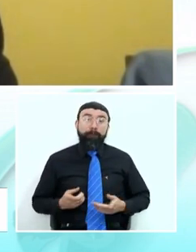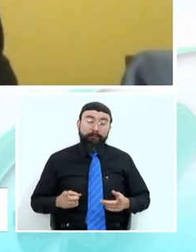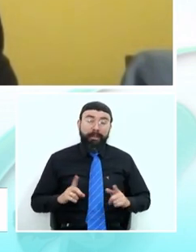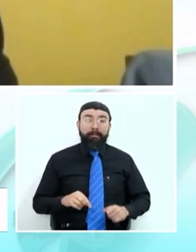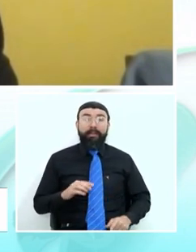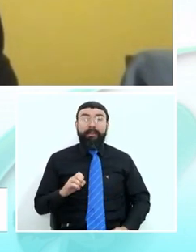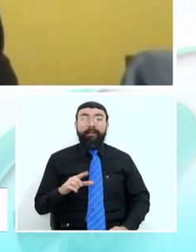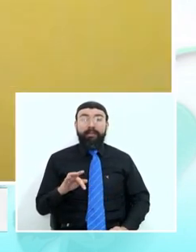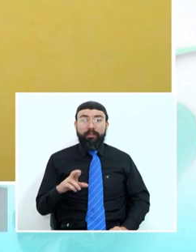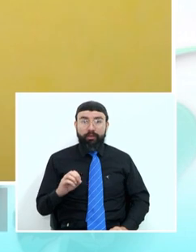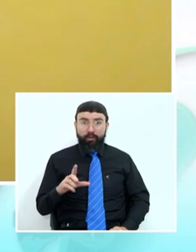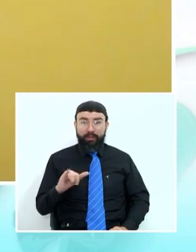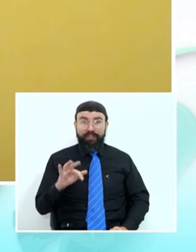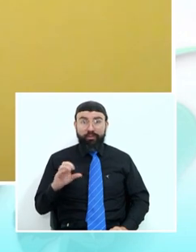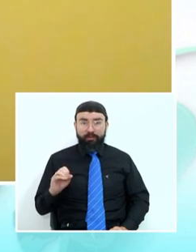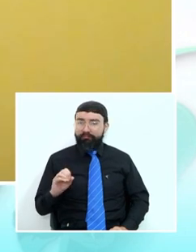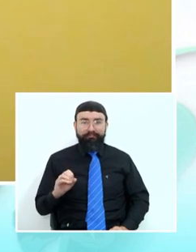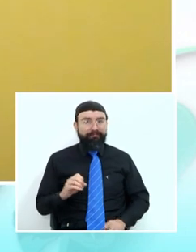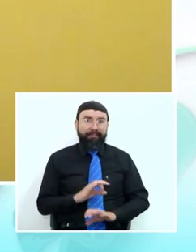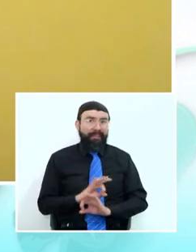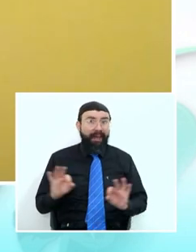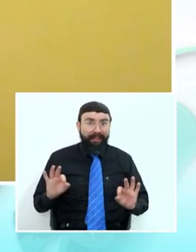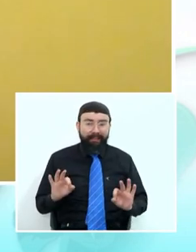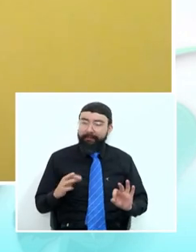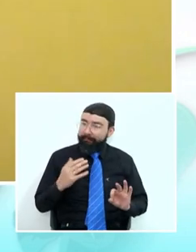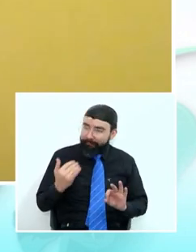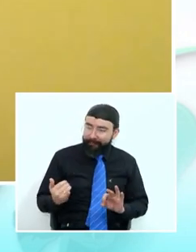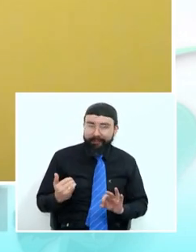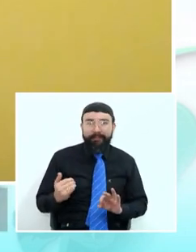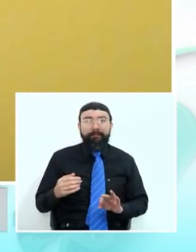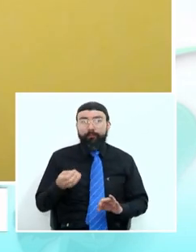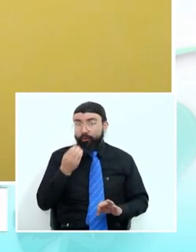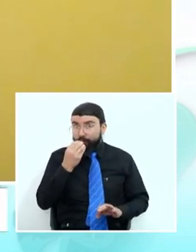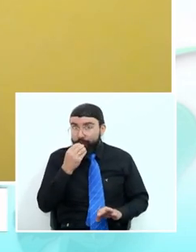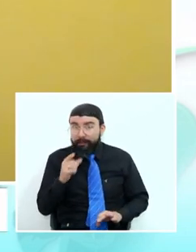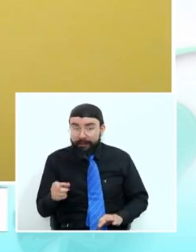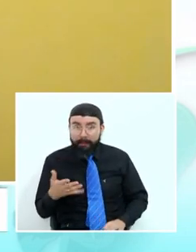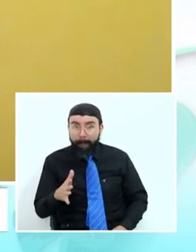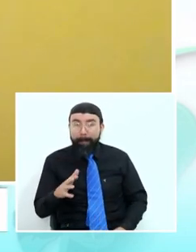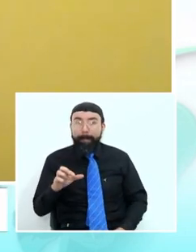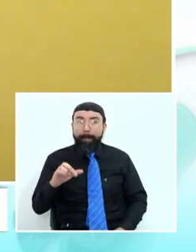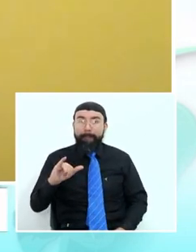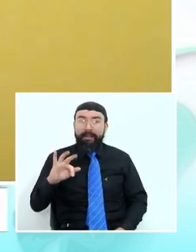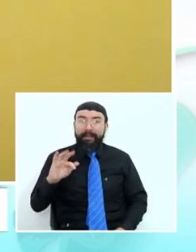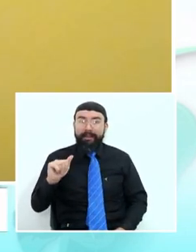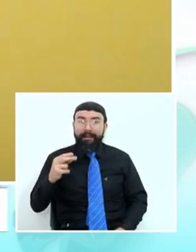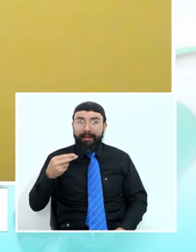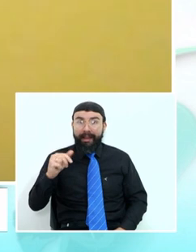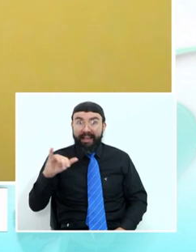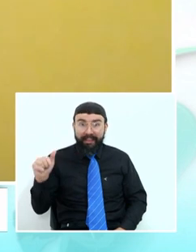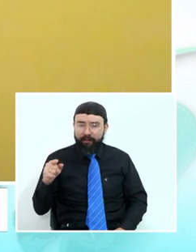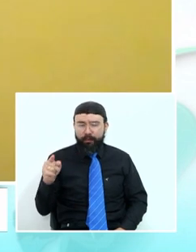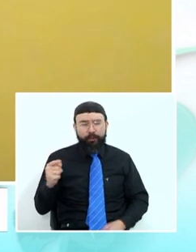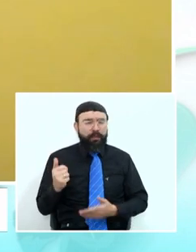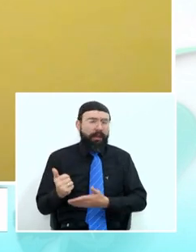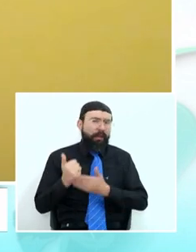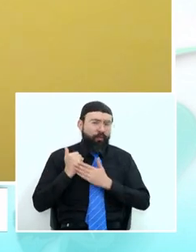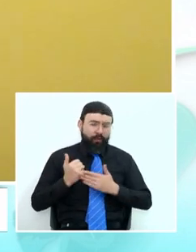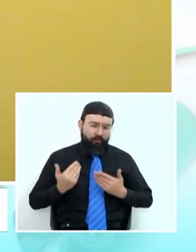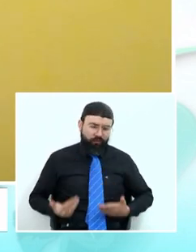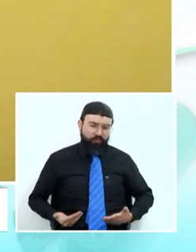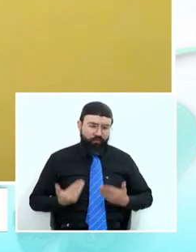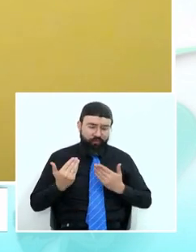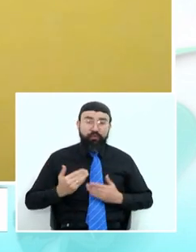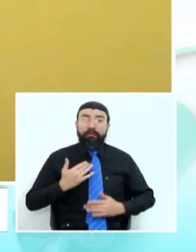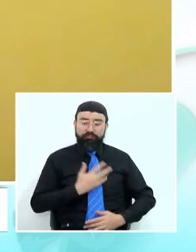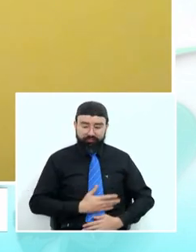tanto, la Pitaya mejora y cuida estas dos sustancias que son tan importantes dentro del sistema